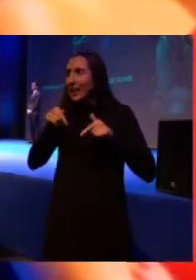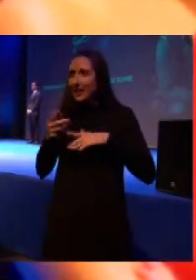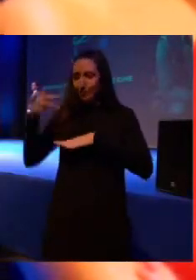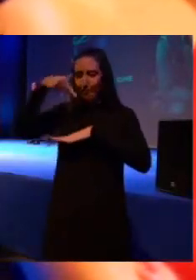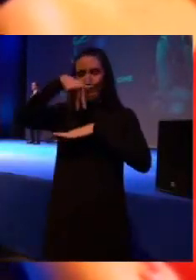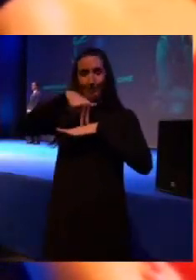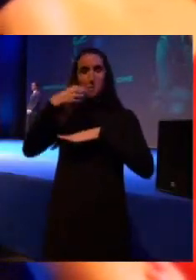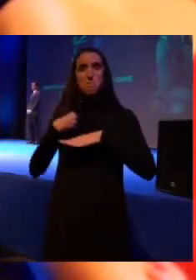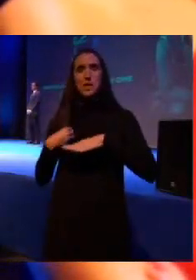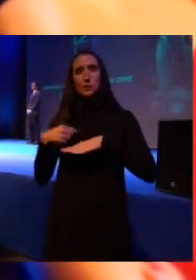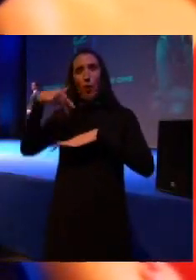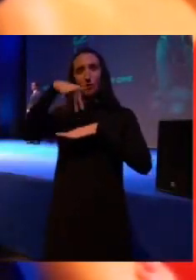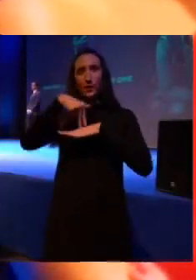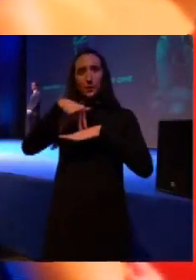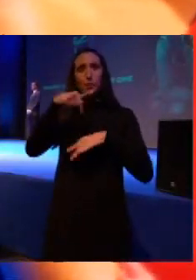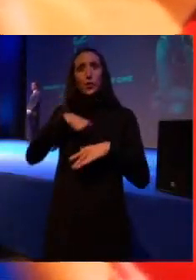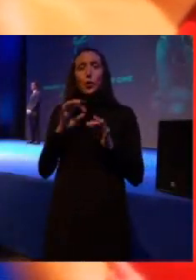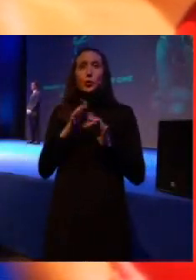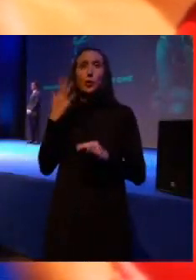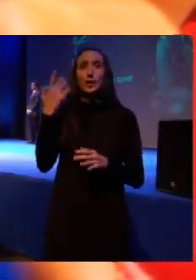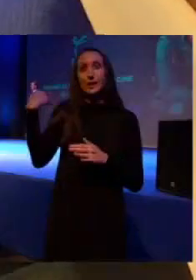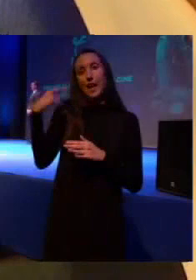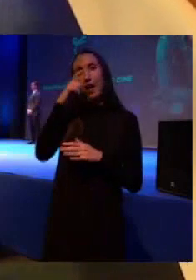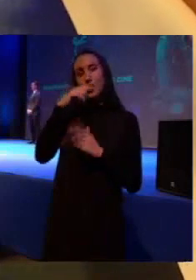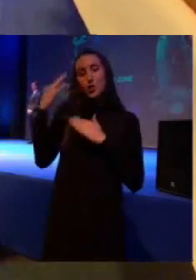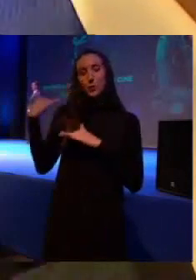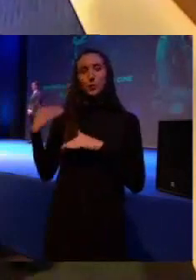escenario, en el que yo tuve la suerte hace unos años